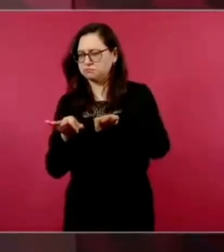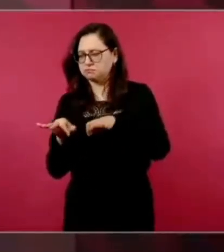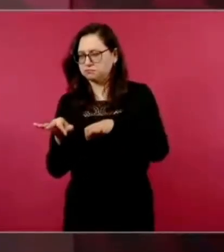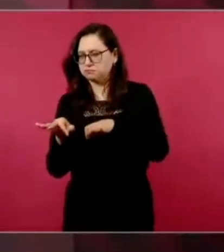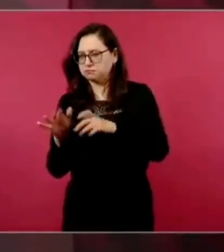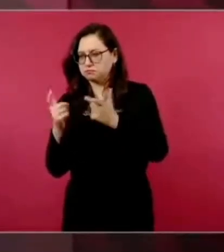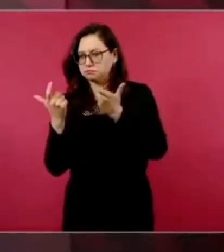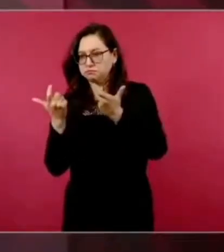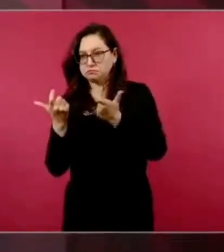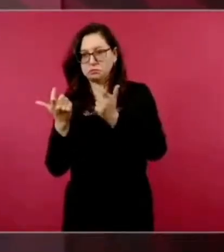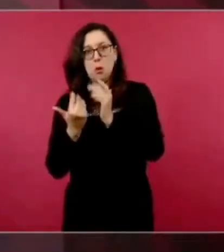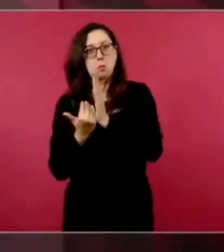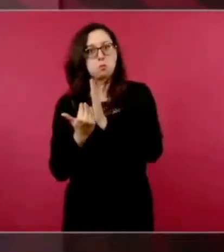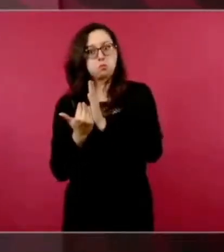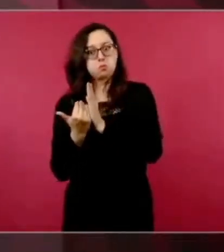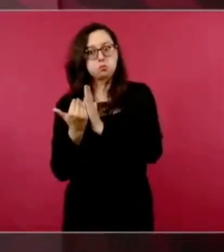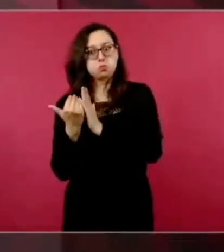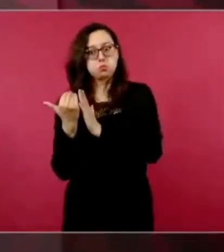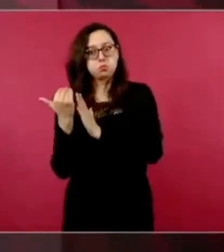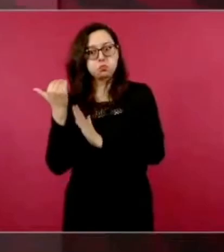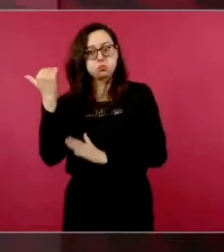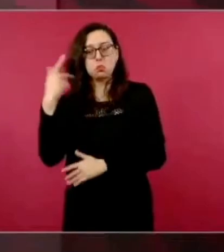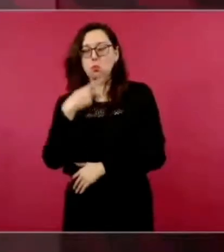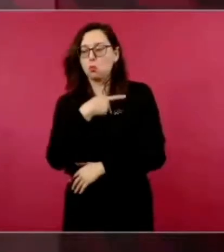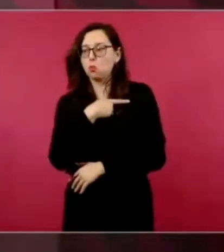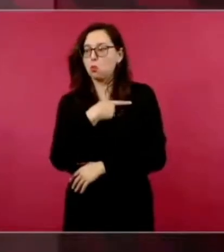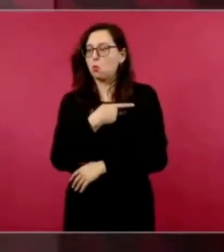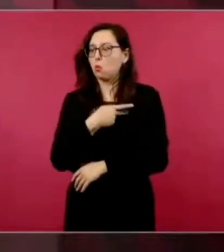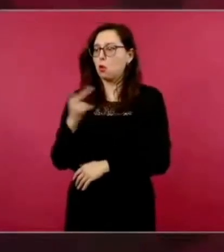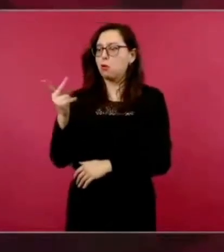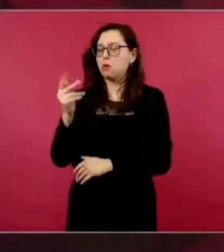Ya se sabe que